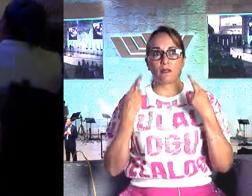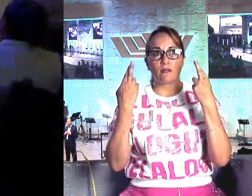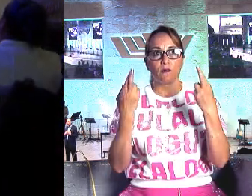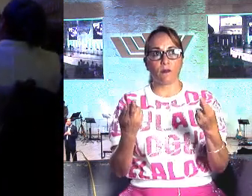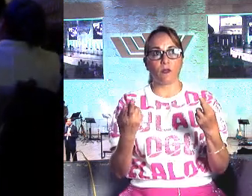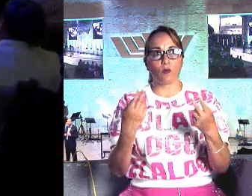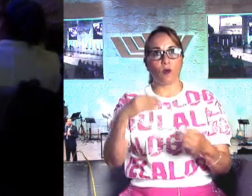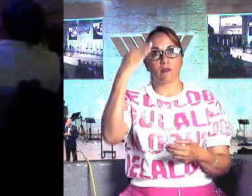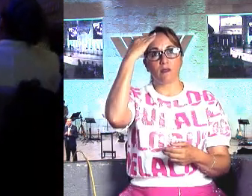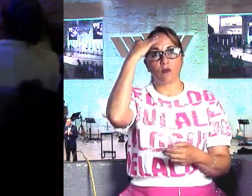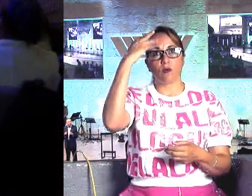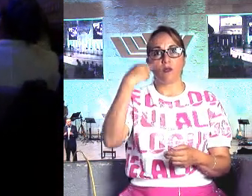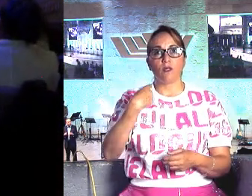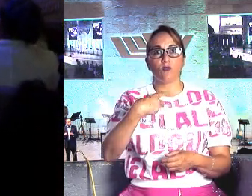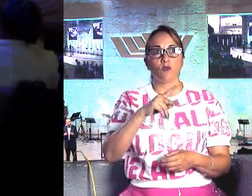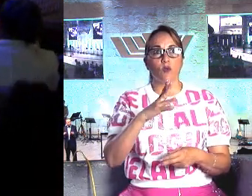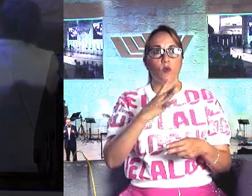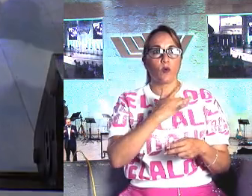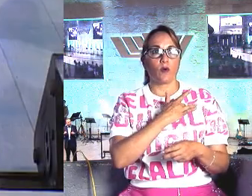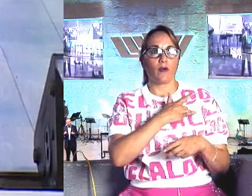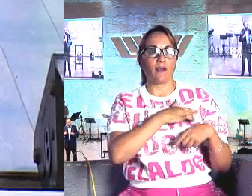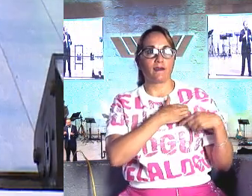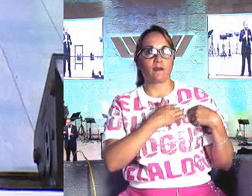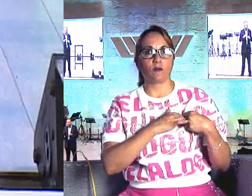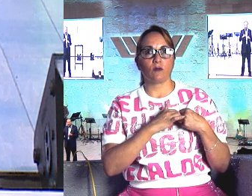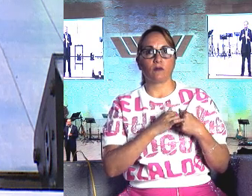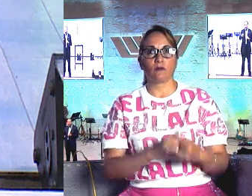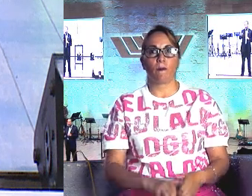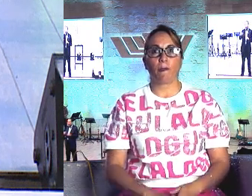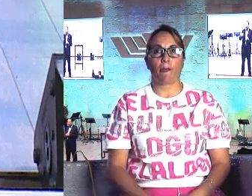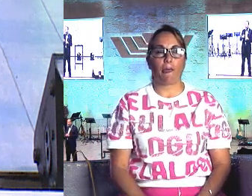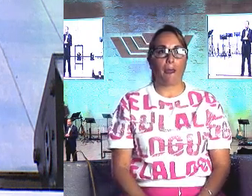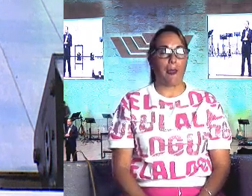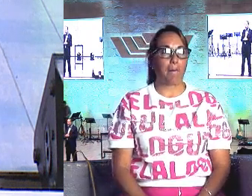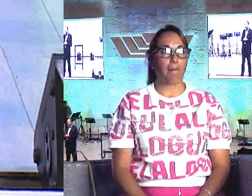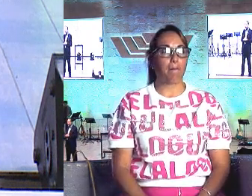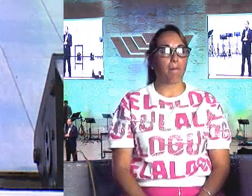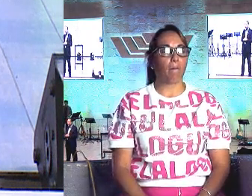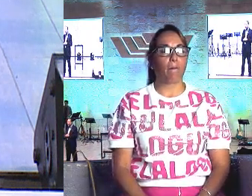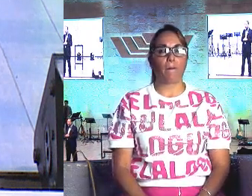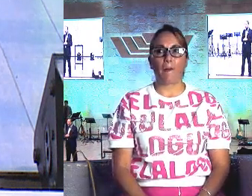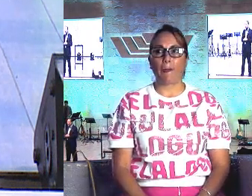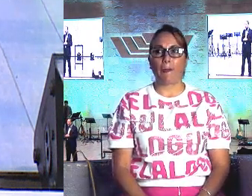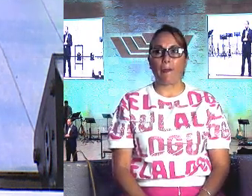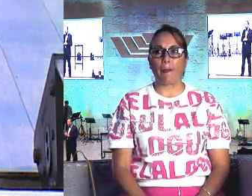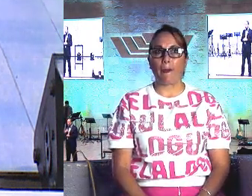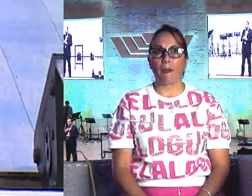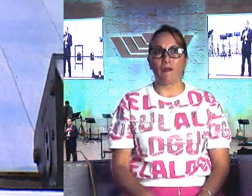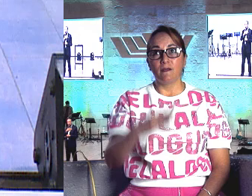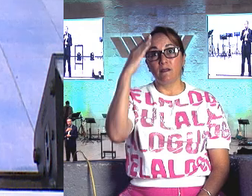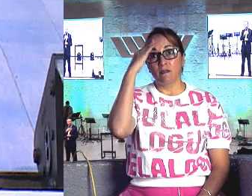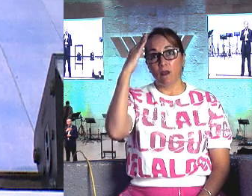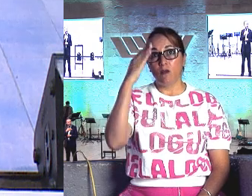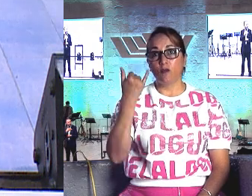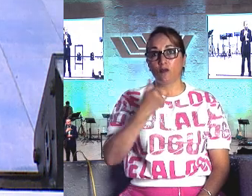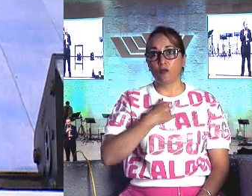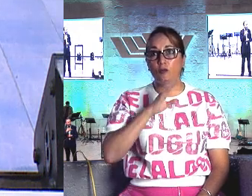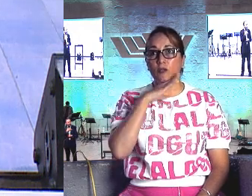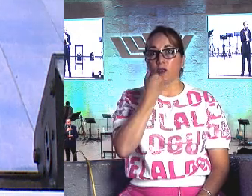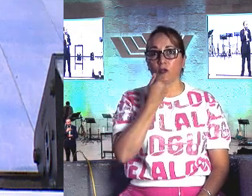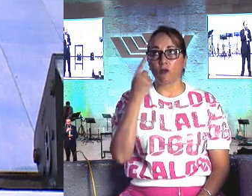invitar a que hoy, antes de irnos, tomes la decisión y vengas aquí al frente. y que le diga: Señor, yo quiero que tú entres a mi